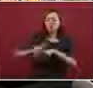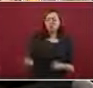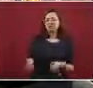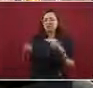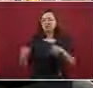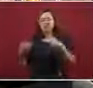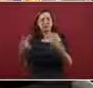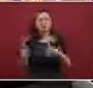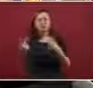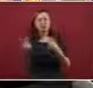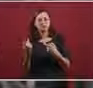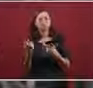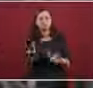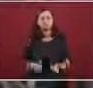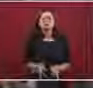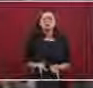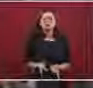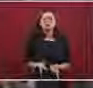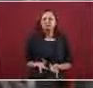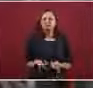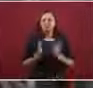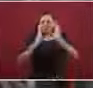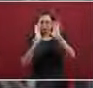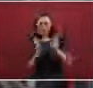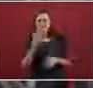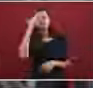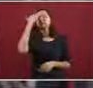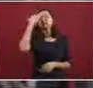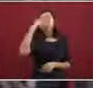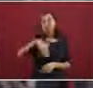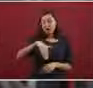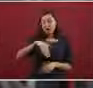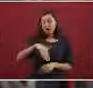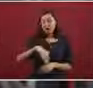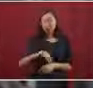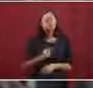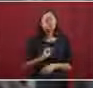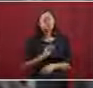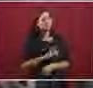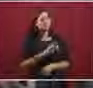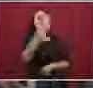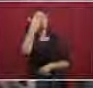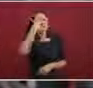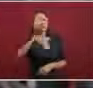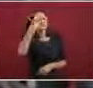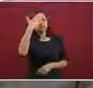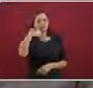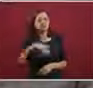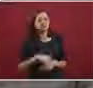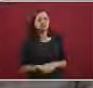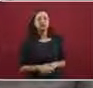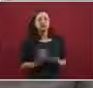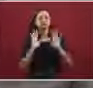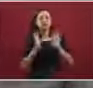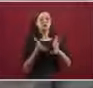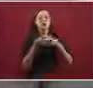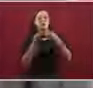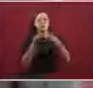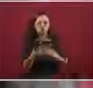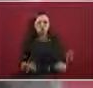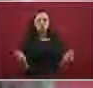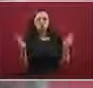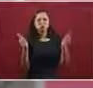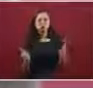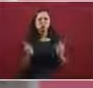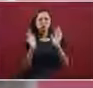Fuerzas Armadas. Preguntarles si ya están enterados sí, y qué procede ahí. Resolvió, ya